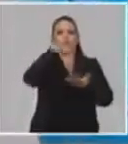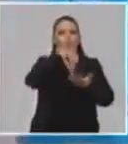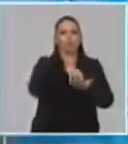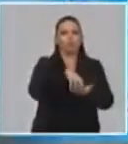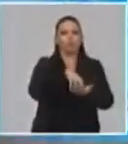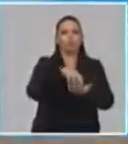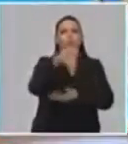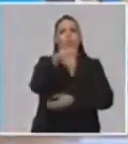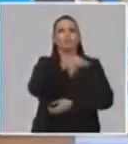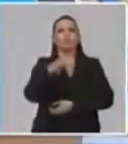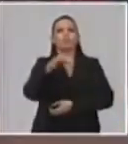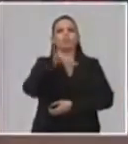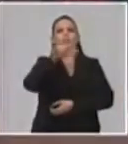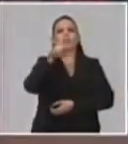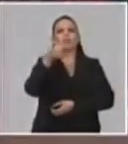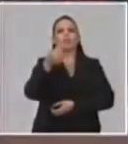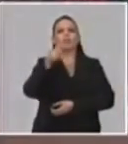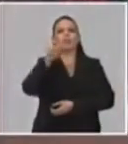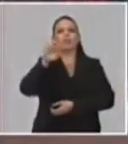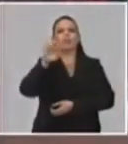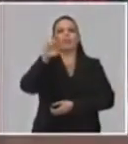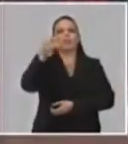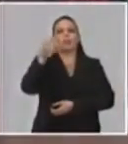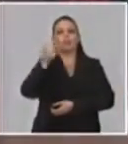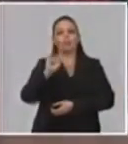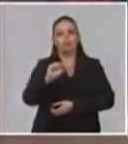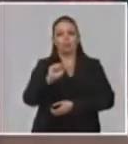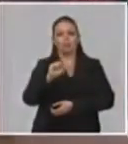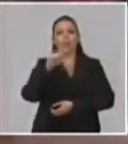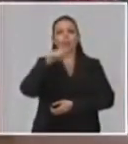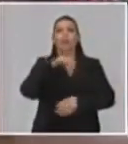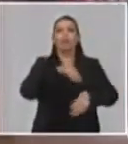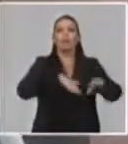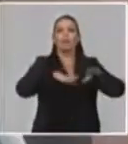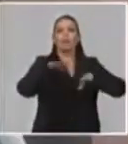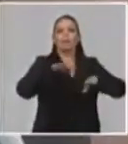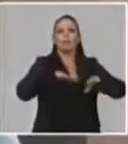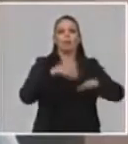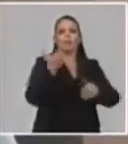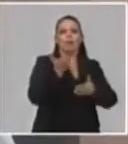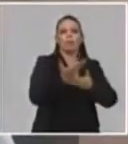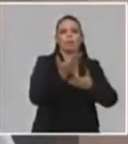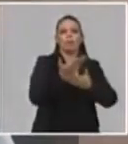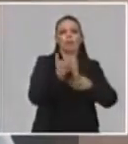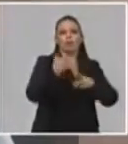Yateras. Alista el pedido y parte con su valiosa carga.